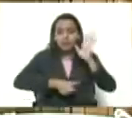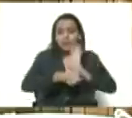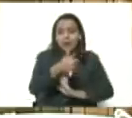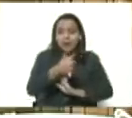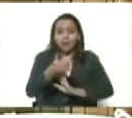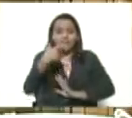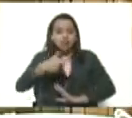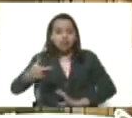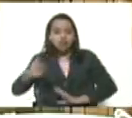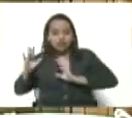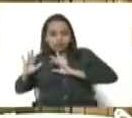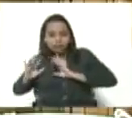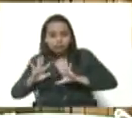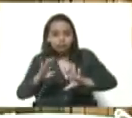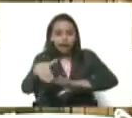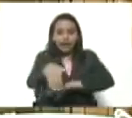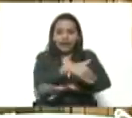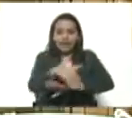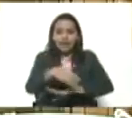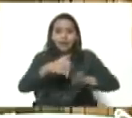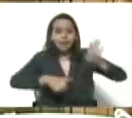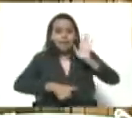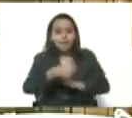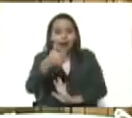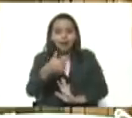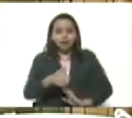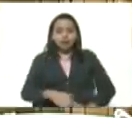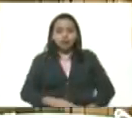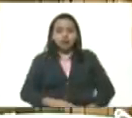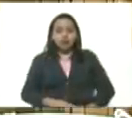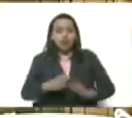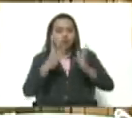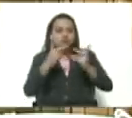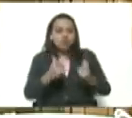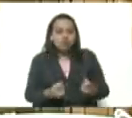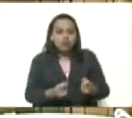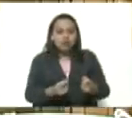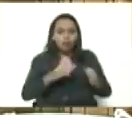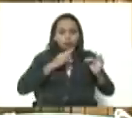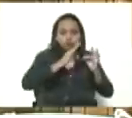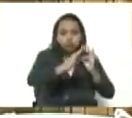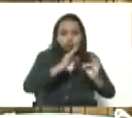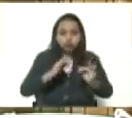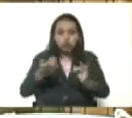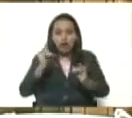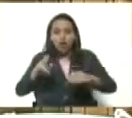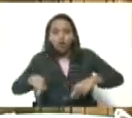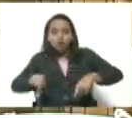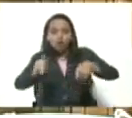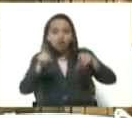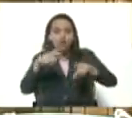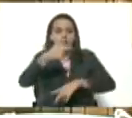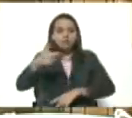miles salen a las calles, más número de contagios y de personas enfermas. Eso está comprobado en el